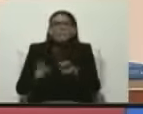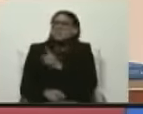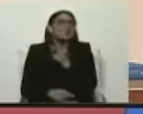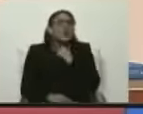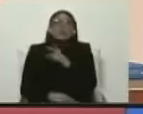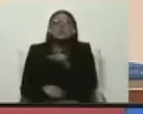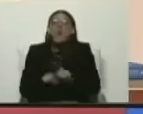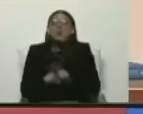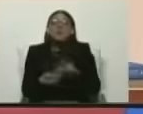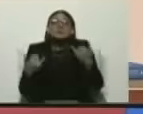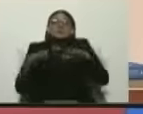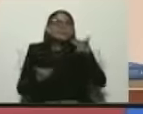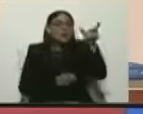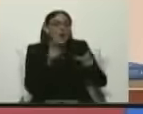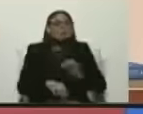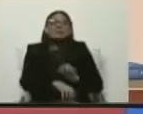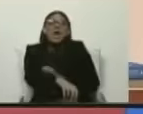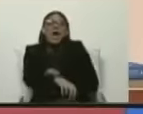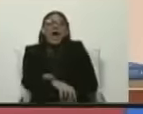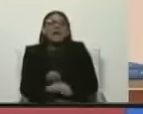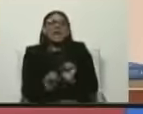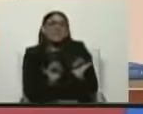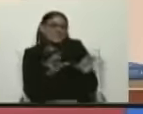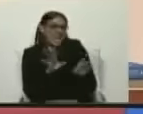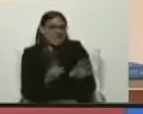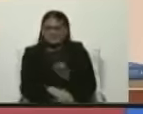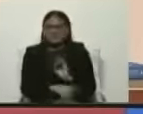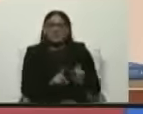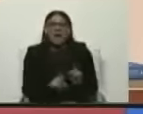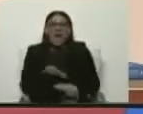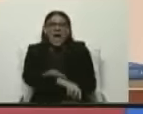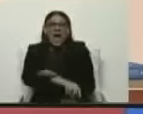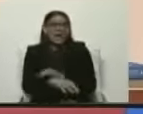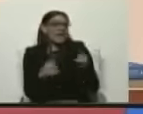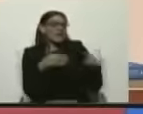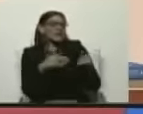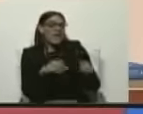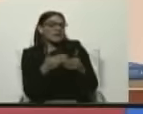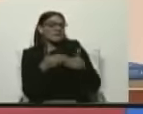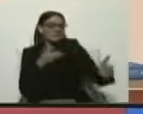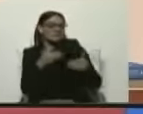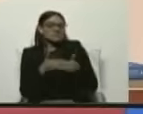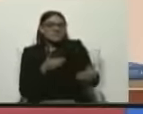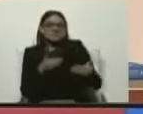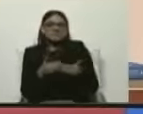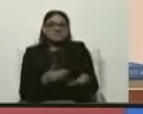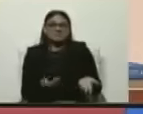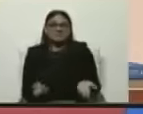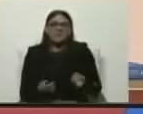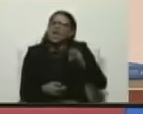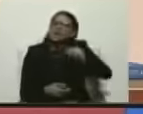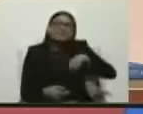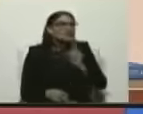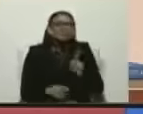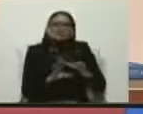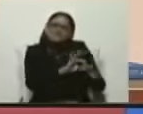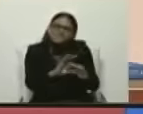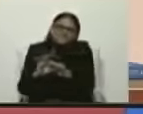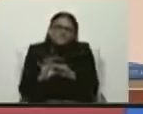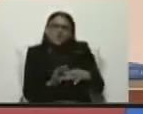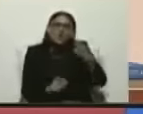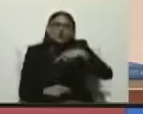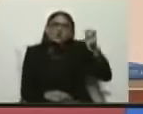alergia. Les da, ¿cómo se llama? Piquiña en el cuerpo. Nosotros somos pueblo, ¿vale? Nicolás es